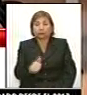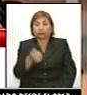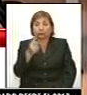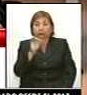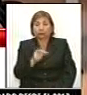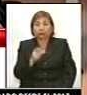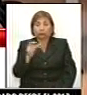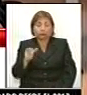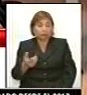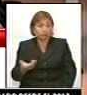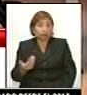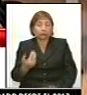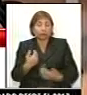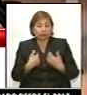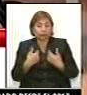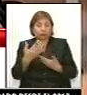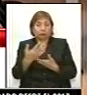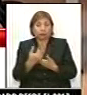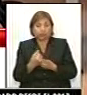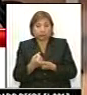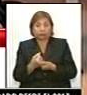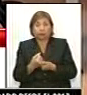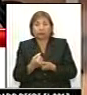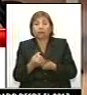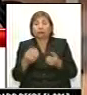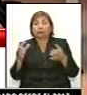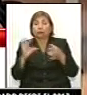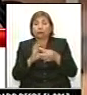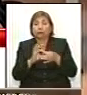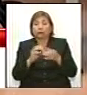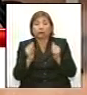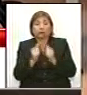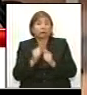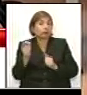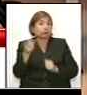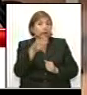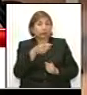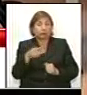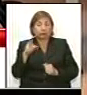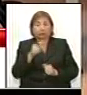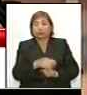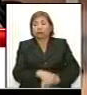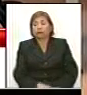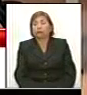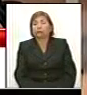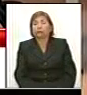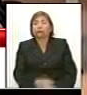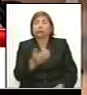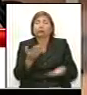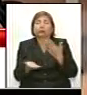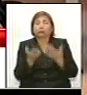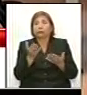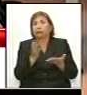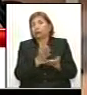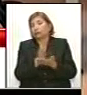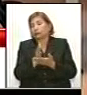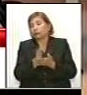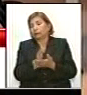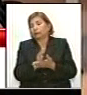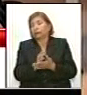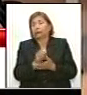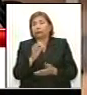la otra persona que los recibe, o la persona que entabla relación con ellos, casi que por